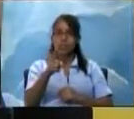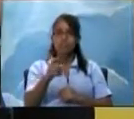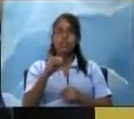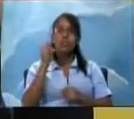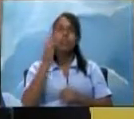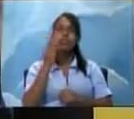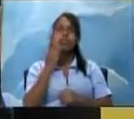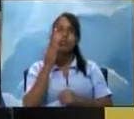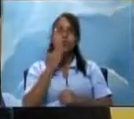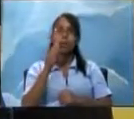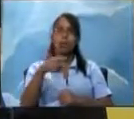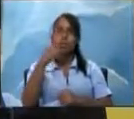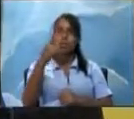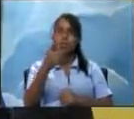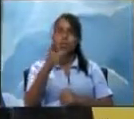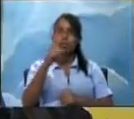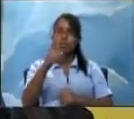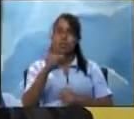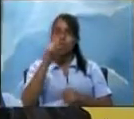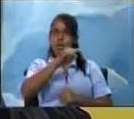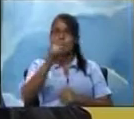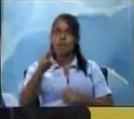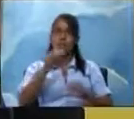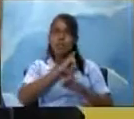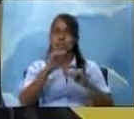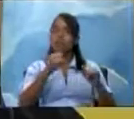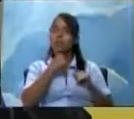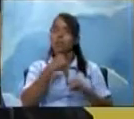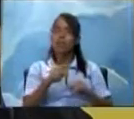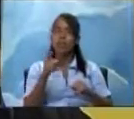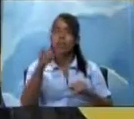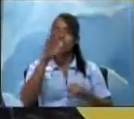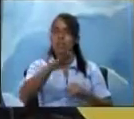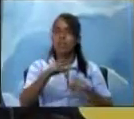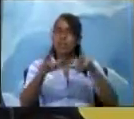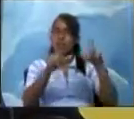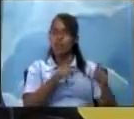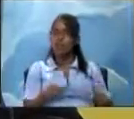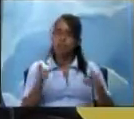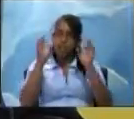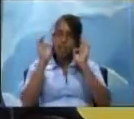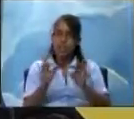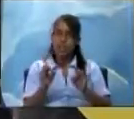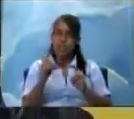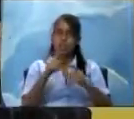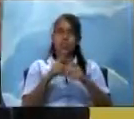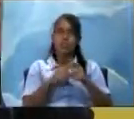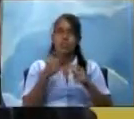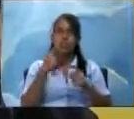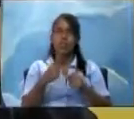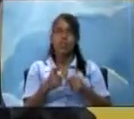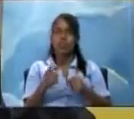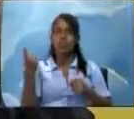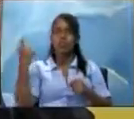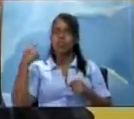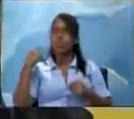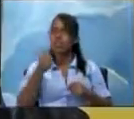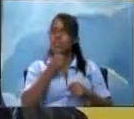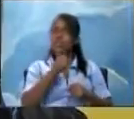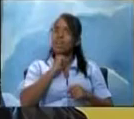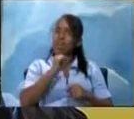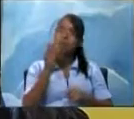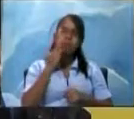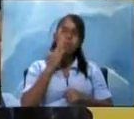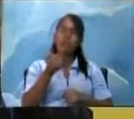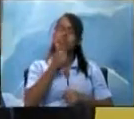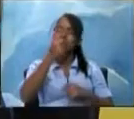Él le dijo a su madre, cuando ellos se habían perdido, él estaba en el lugar indicado, le dijo, ¿quién es mi madre